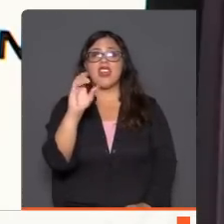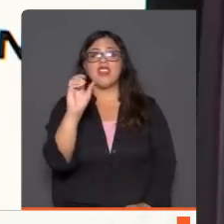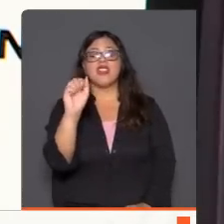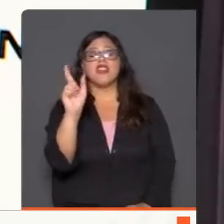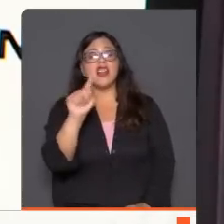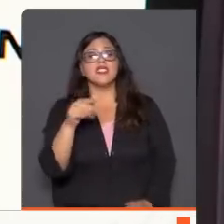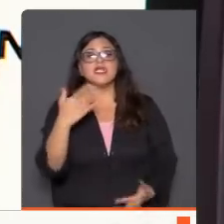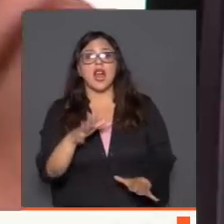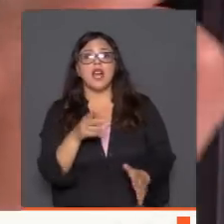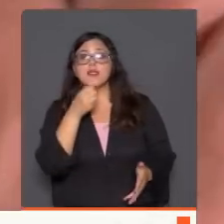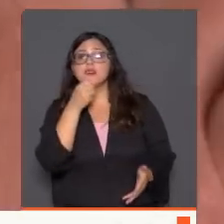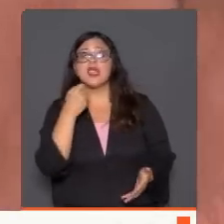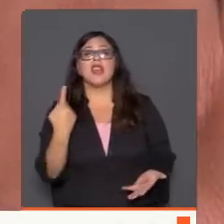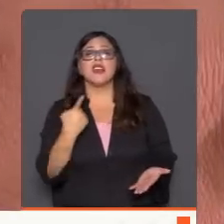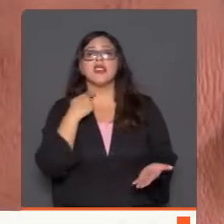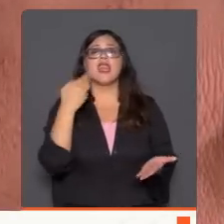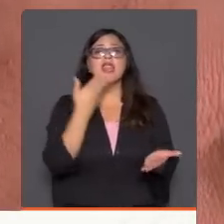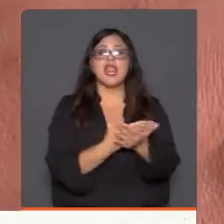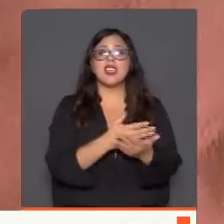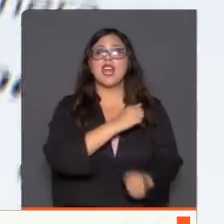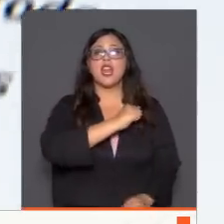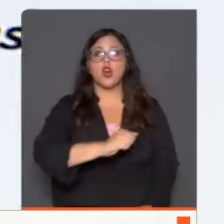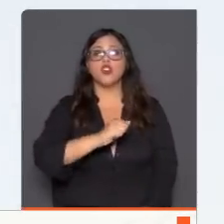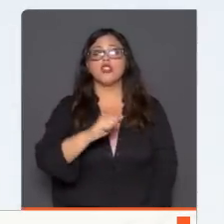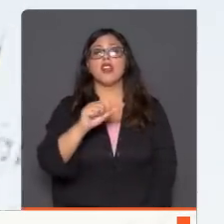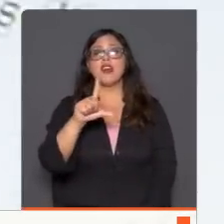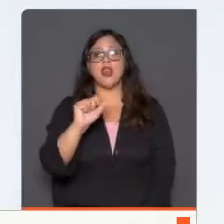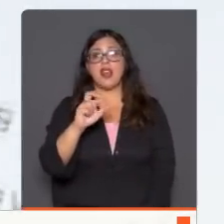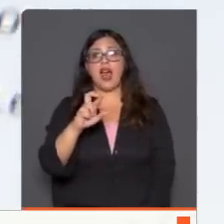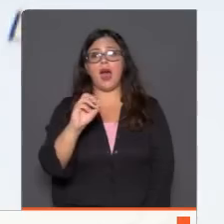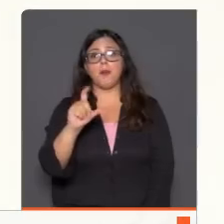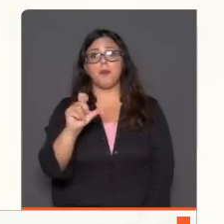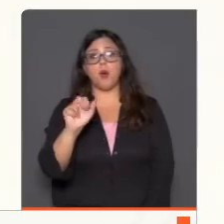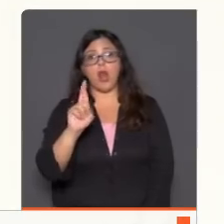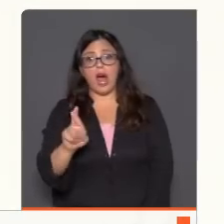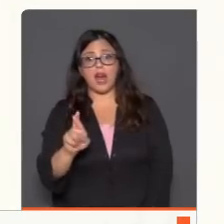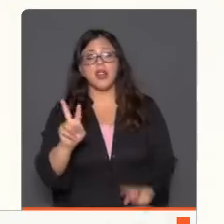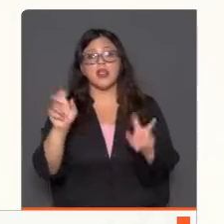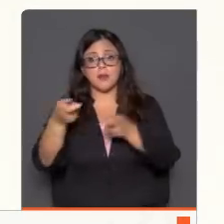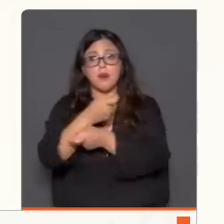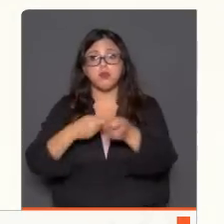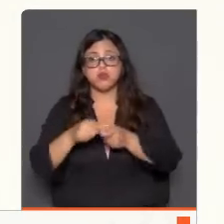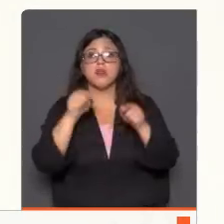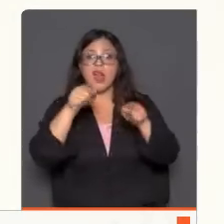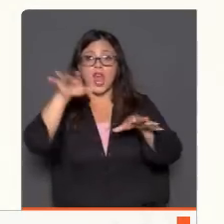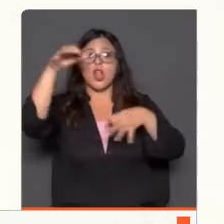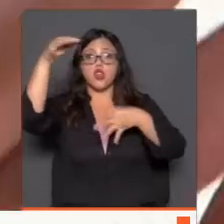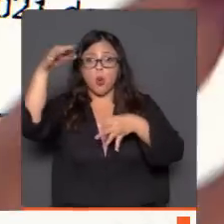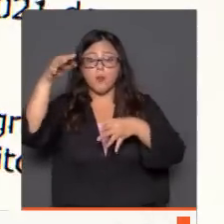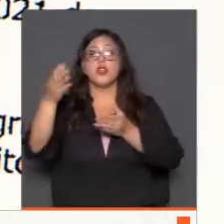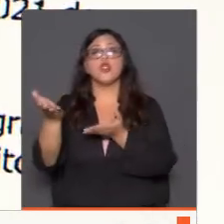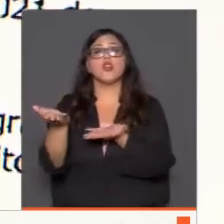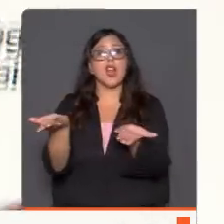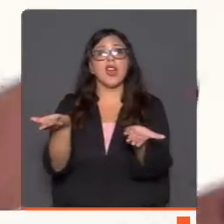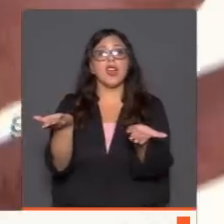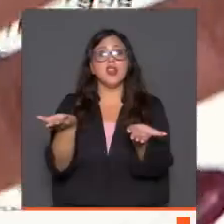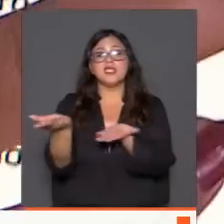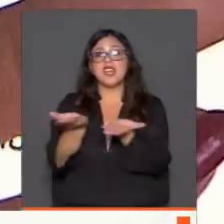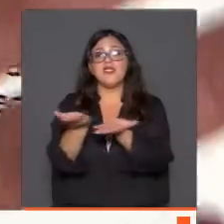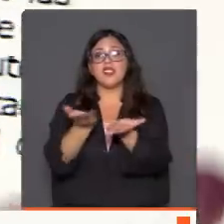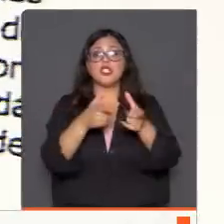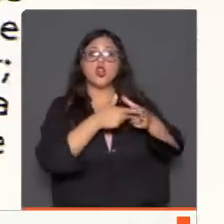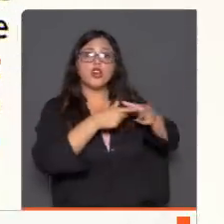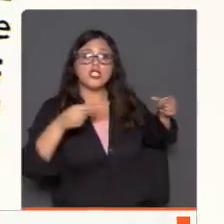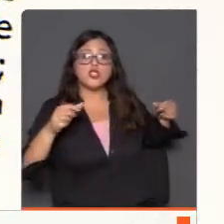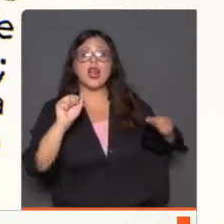ley de propiedad industrial en contra de La Polar. Este es el documento donde se especifica que el Servicio Nacional de Aduanas les avisó